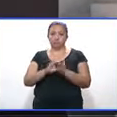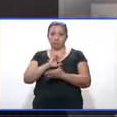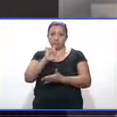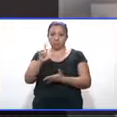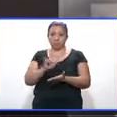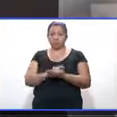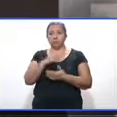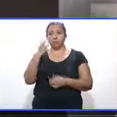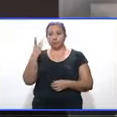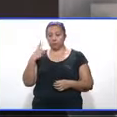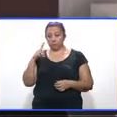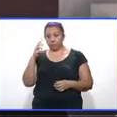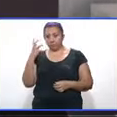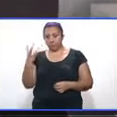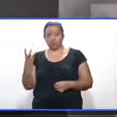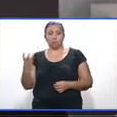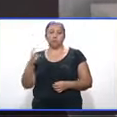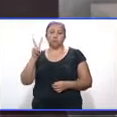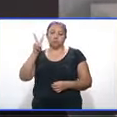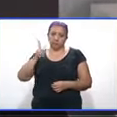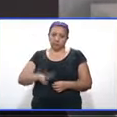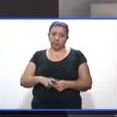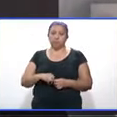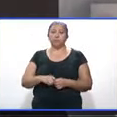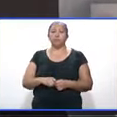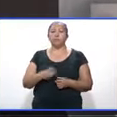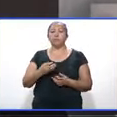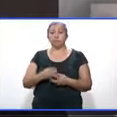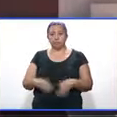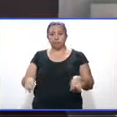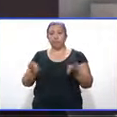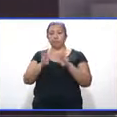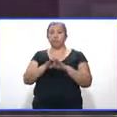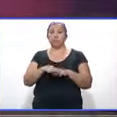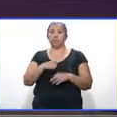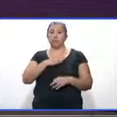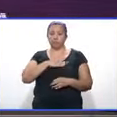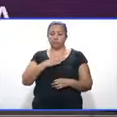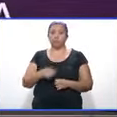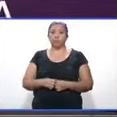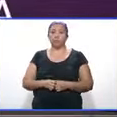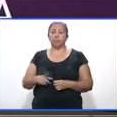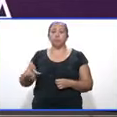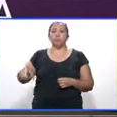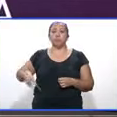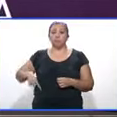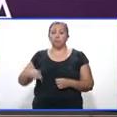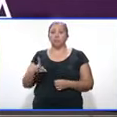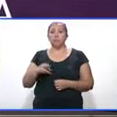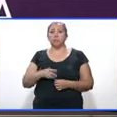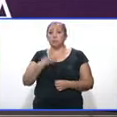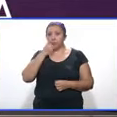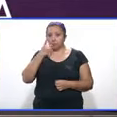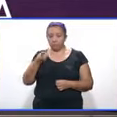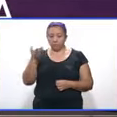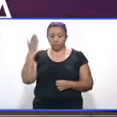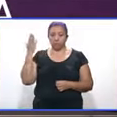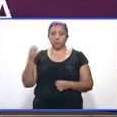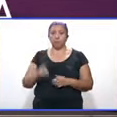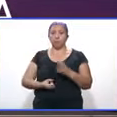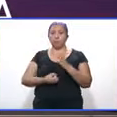ley 3 de 3, y ese pues la verdad es un precedente para nosotros muy bueno. El gobernador incluso comentó de una